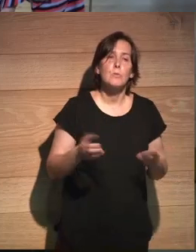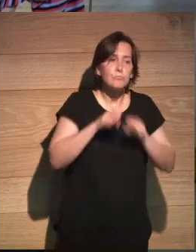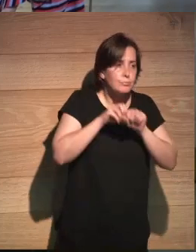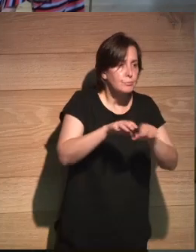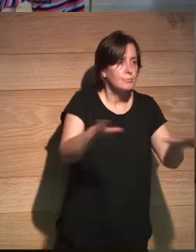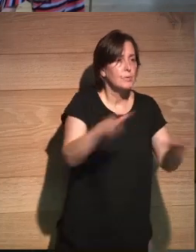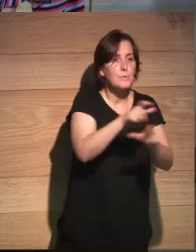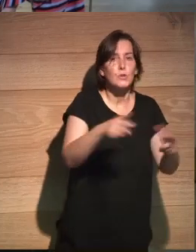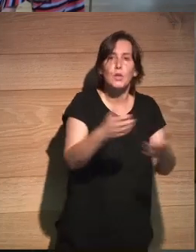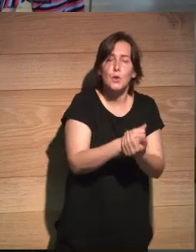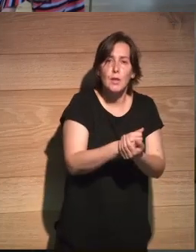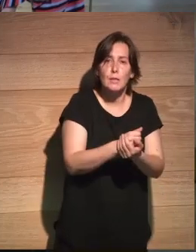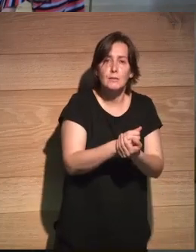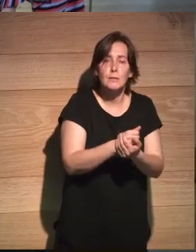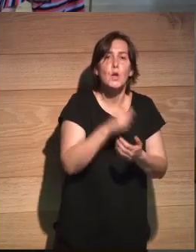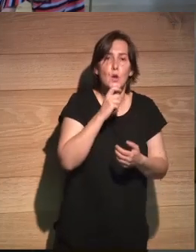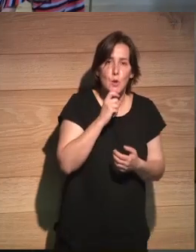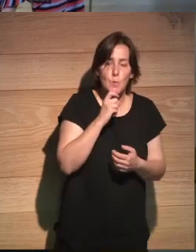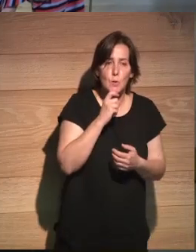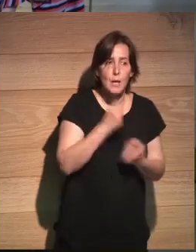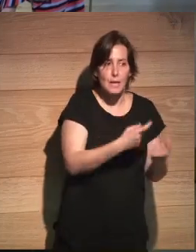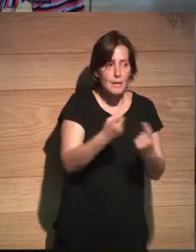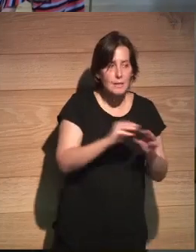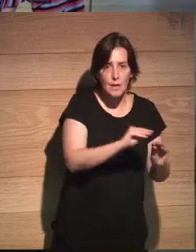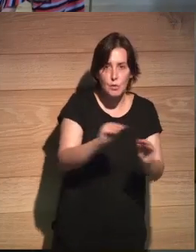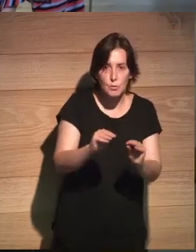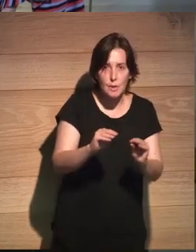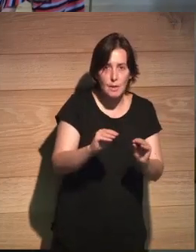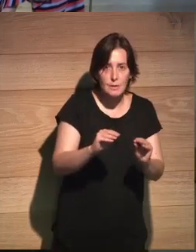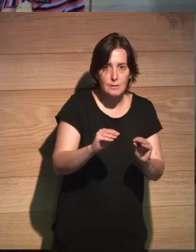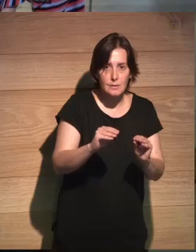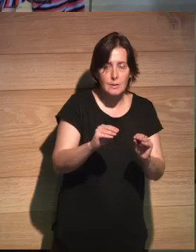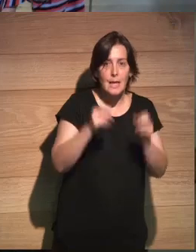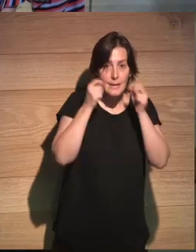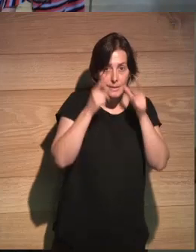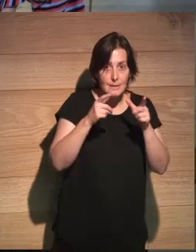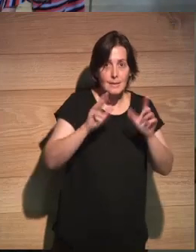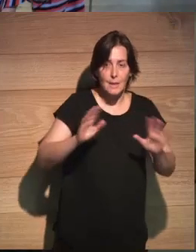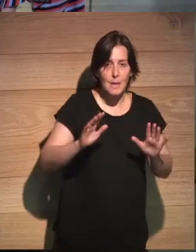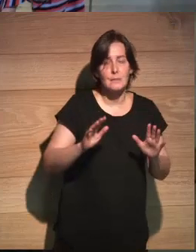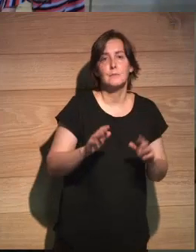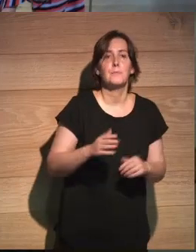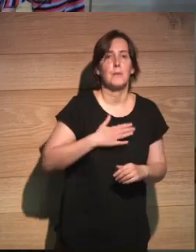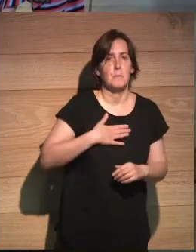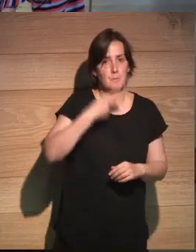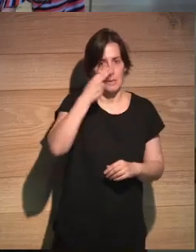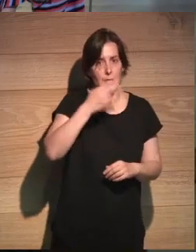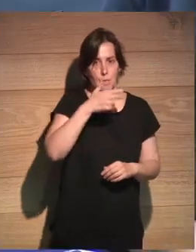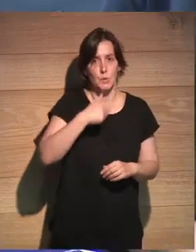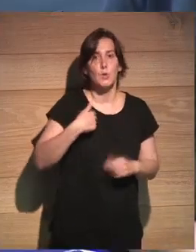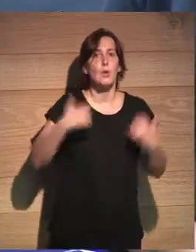¿Debemos adaptarnos a sus necesidades informativas exclusivamente? Nos gustaría saber, sobre todo a mí, que edito la sección de